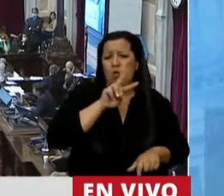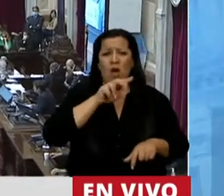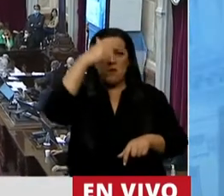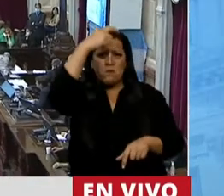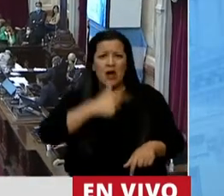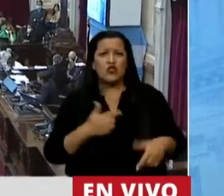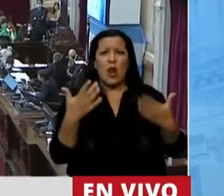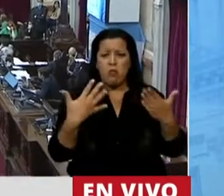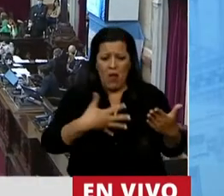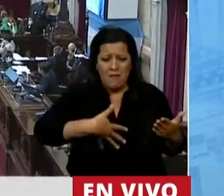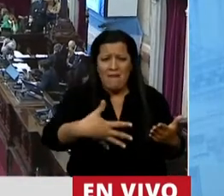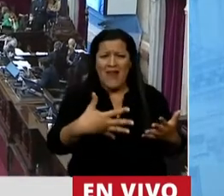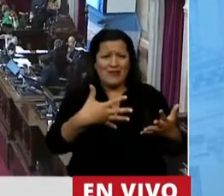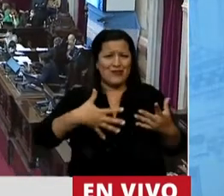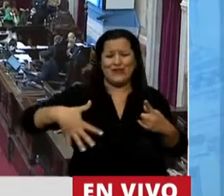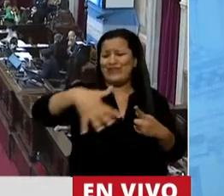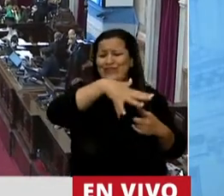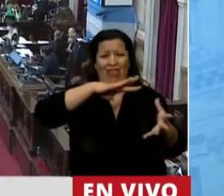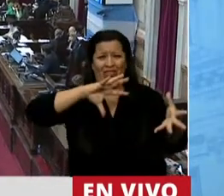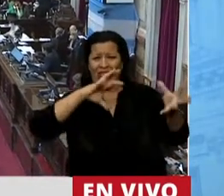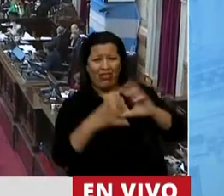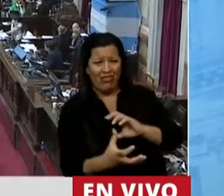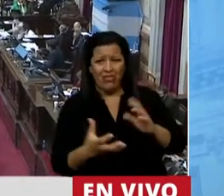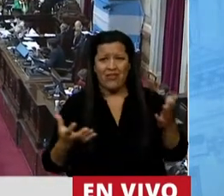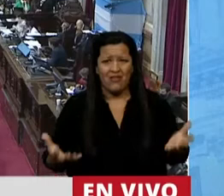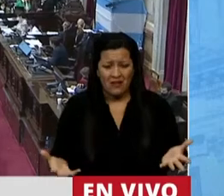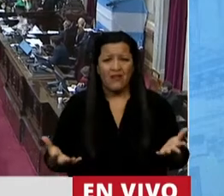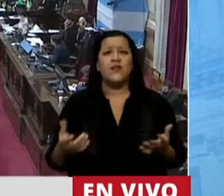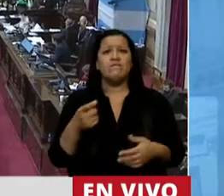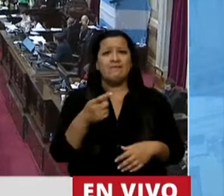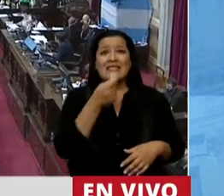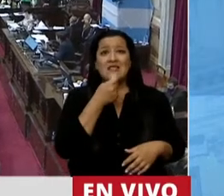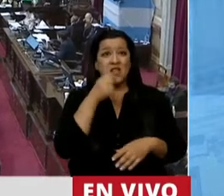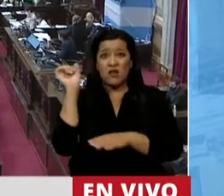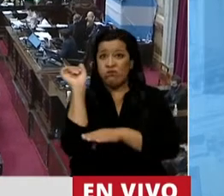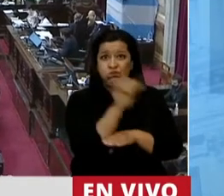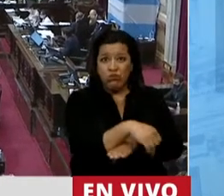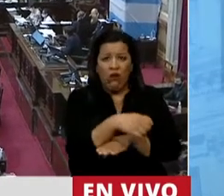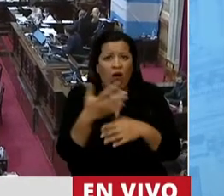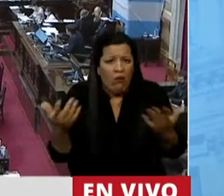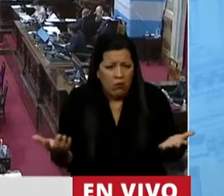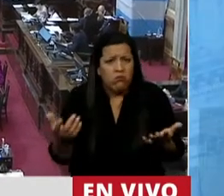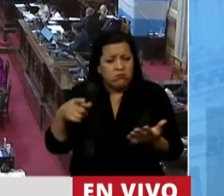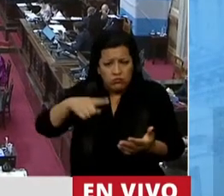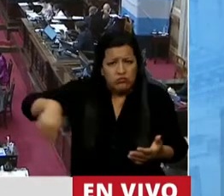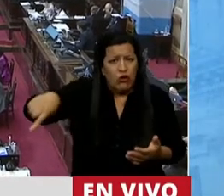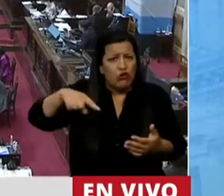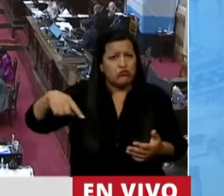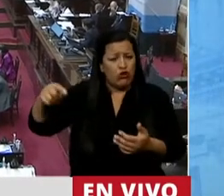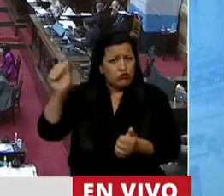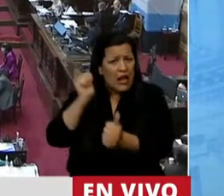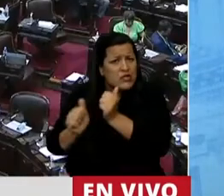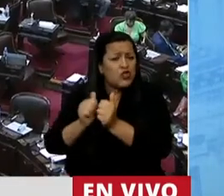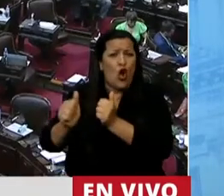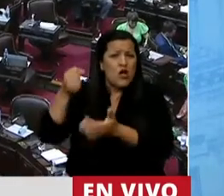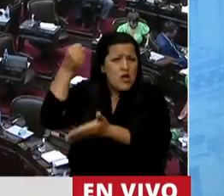abortar. Planearlo de manera que omita esta realidad es ignorar una historia de lucha de la que hemos sabido ser protagonistas